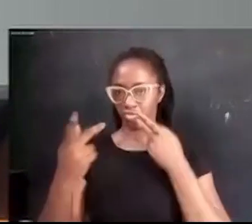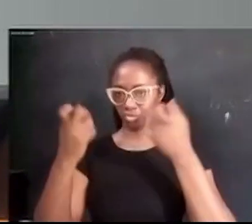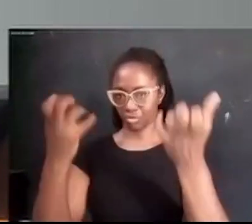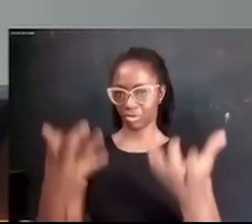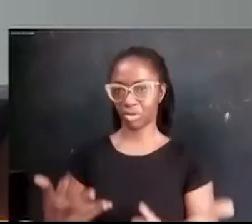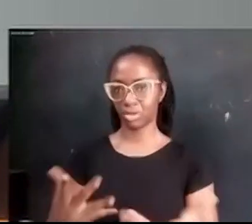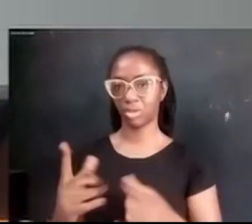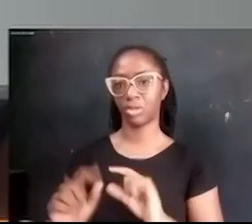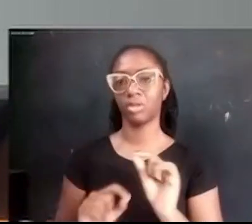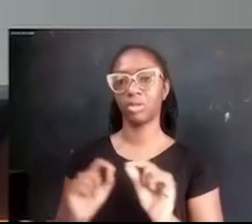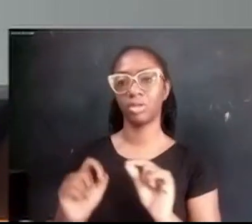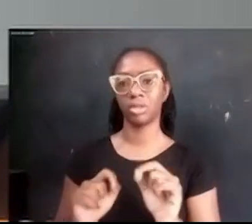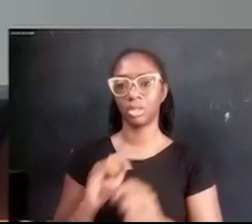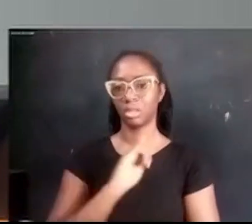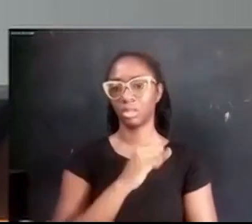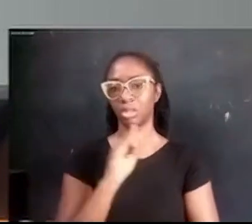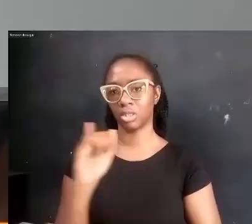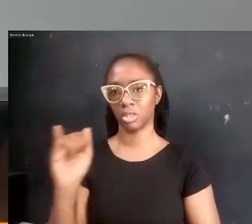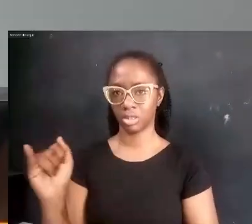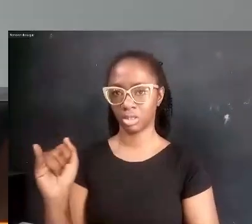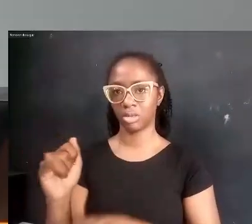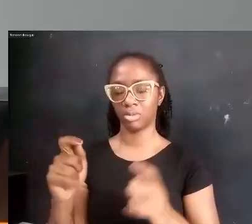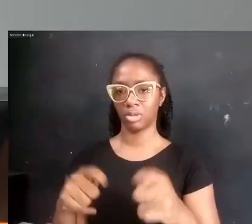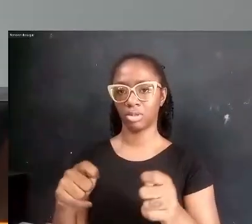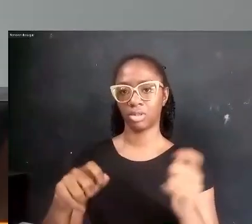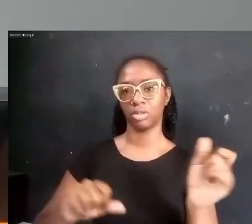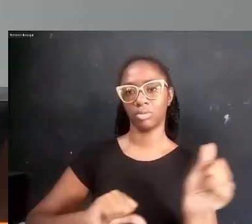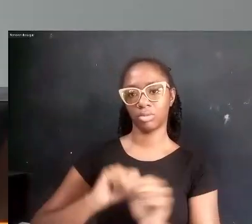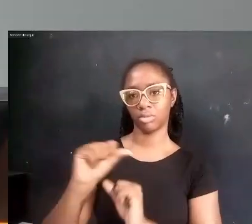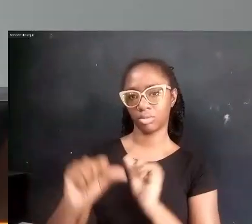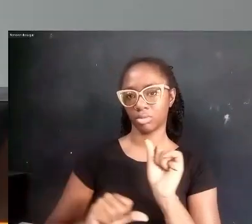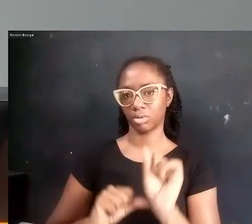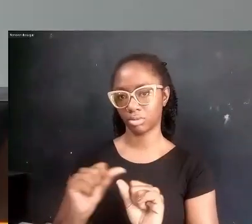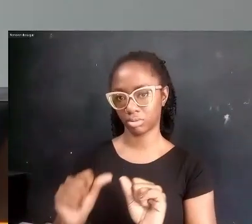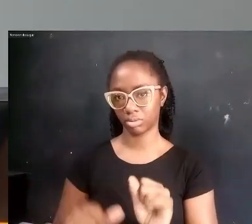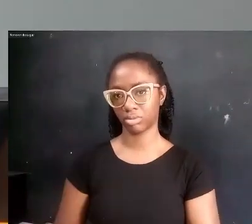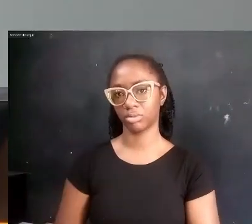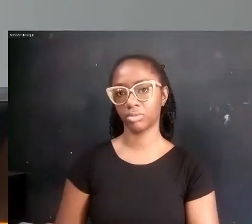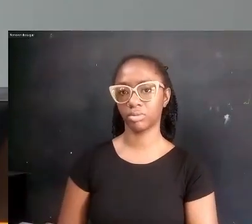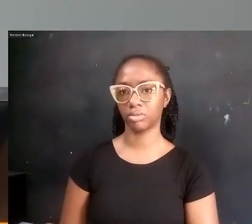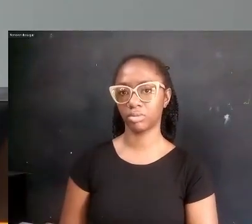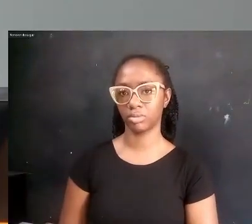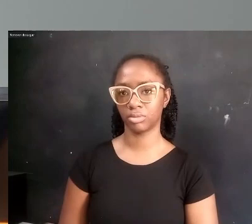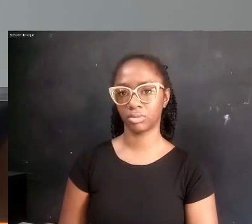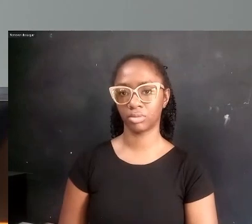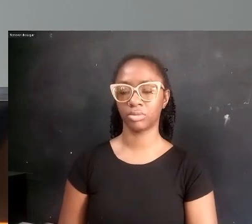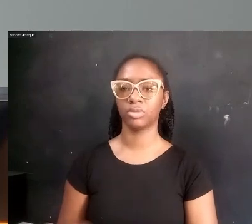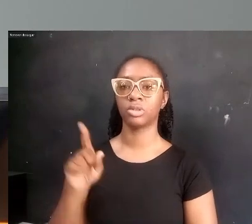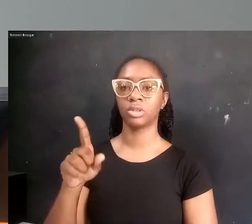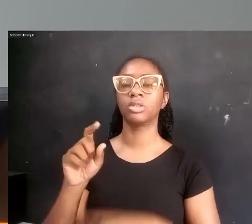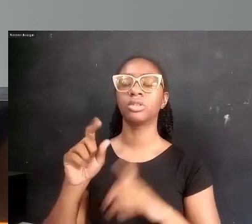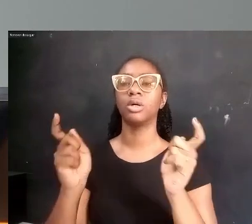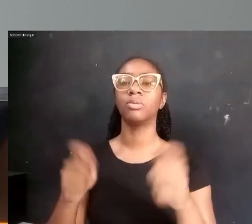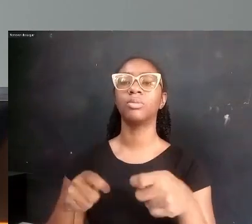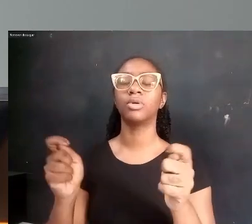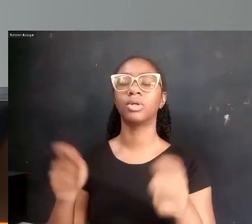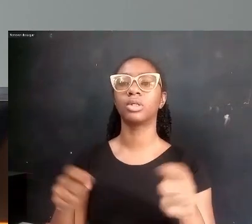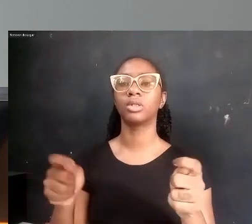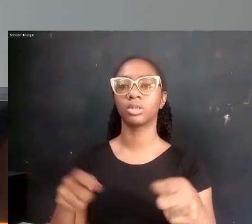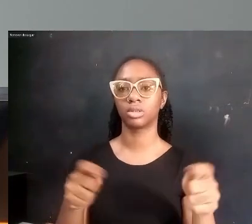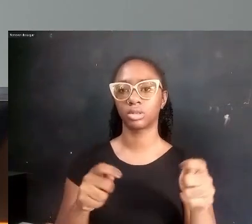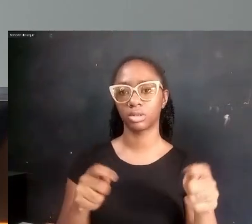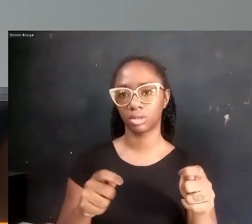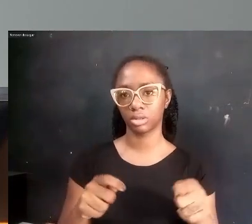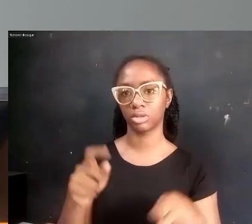derecho imprescriptible de cambiar su constitución. Y esa omnipotencia de la nación se confirmó a lo